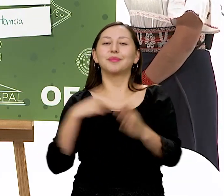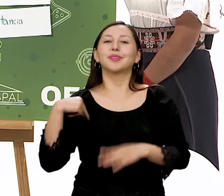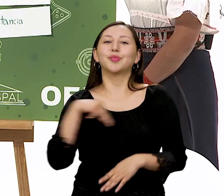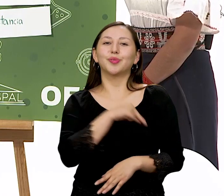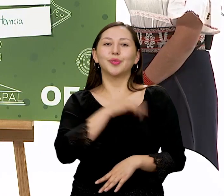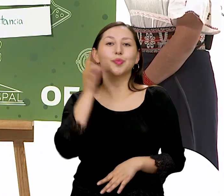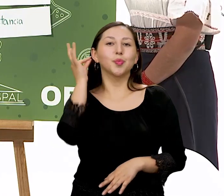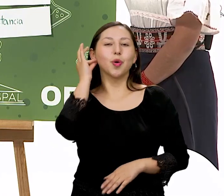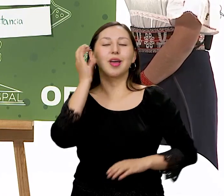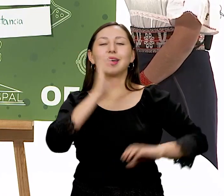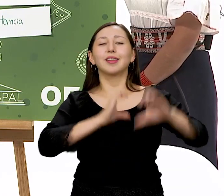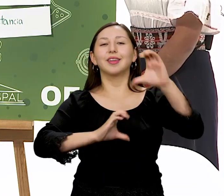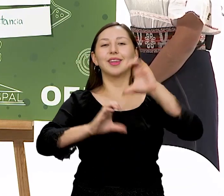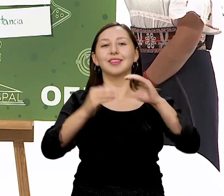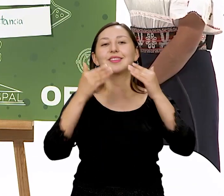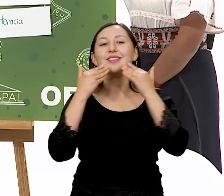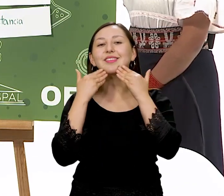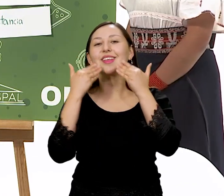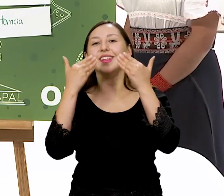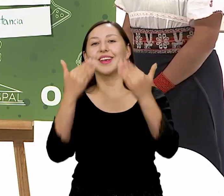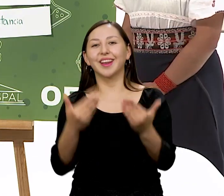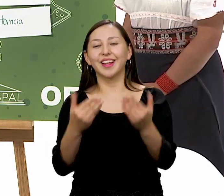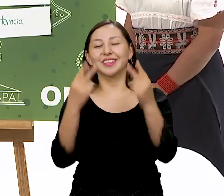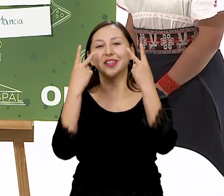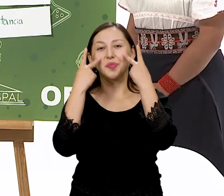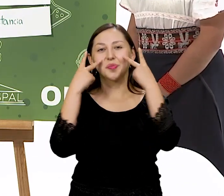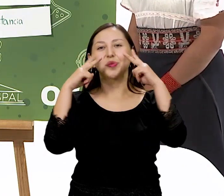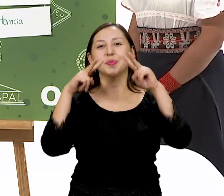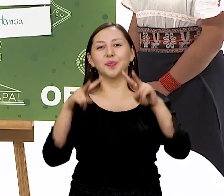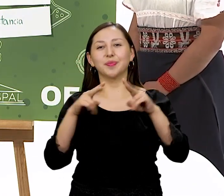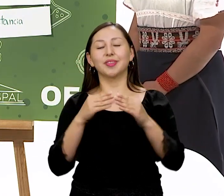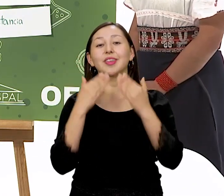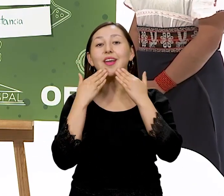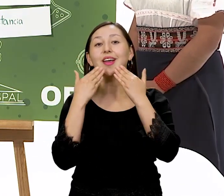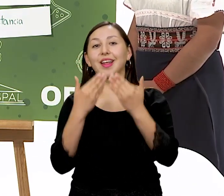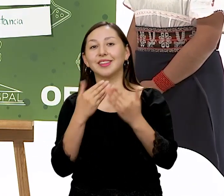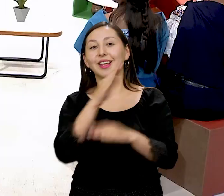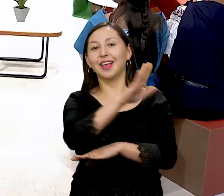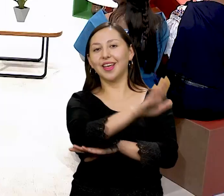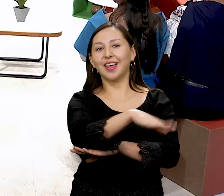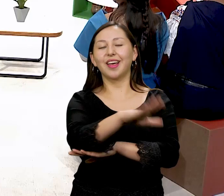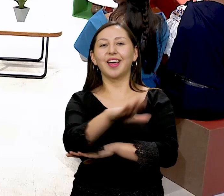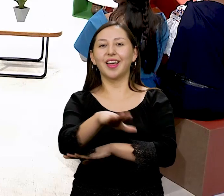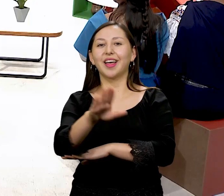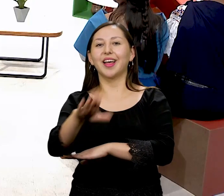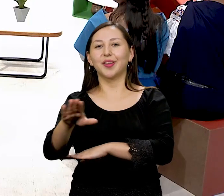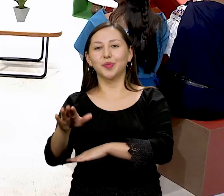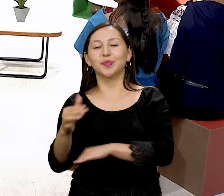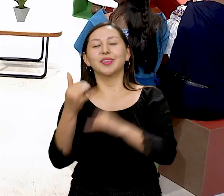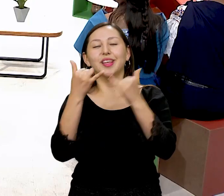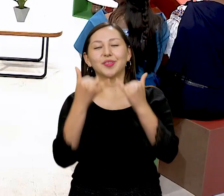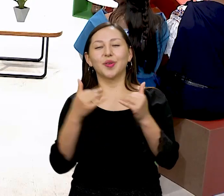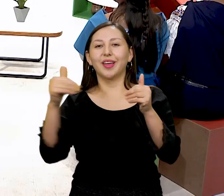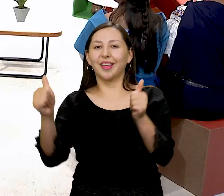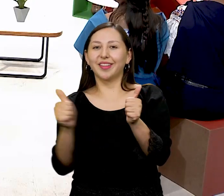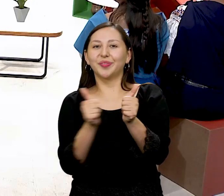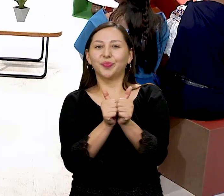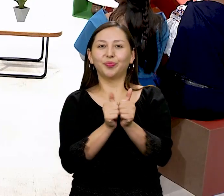y Hacemos Ciencia. Muchísimas gracias por acompañarnos. Gracias a la unidad educativa, a Mauta Richari,